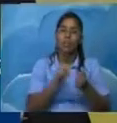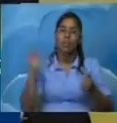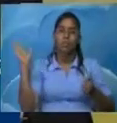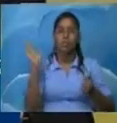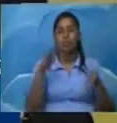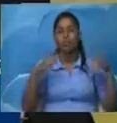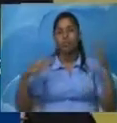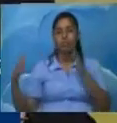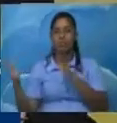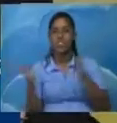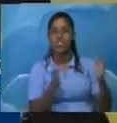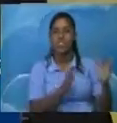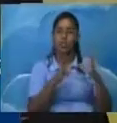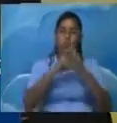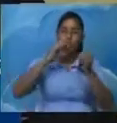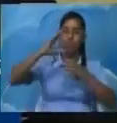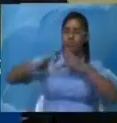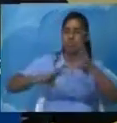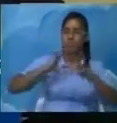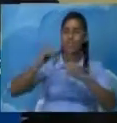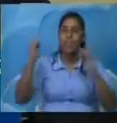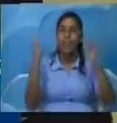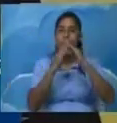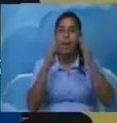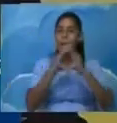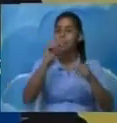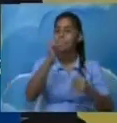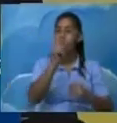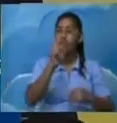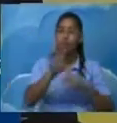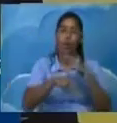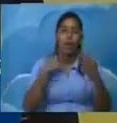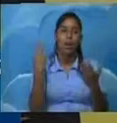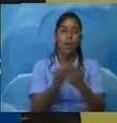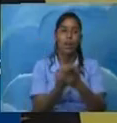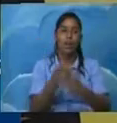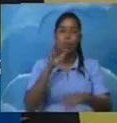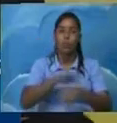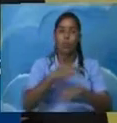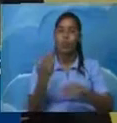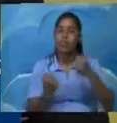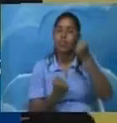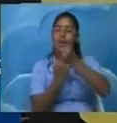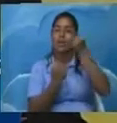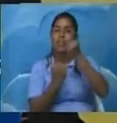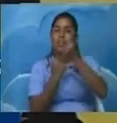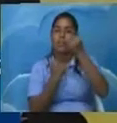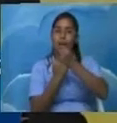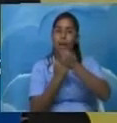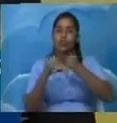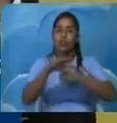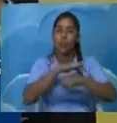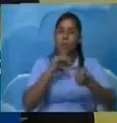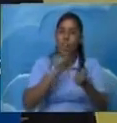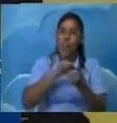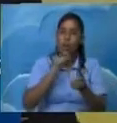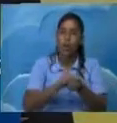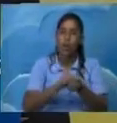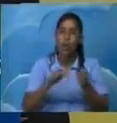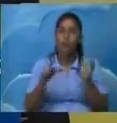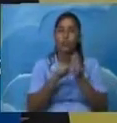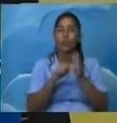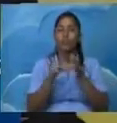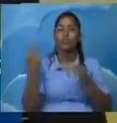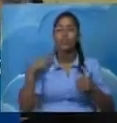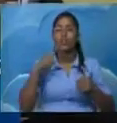vientos, vinieron tempestades y la casa no cayó porque estaba edificada sobre la roca. ¿Dónde tiene usted